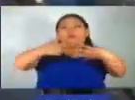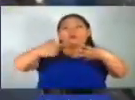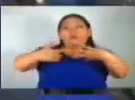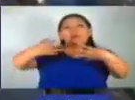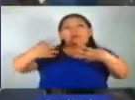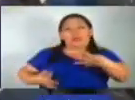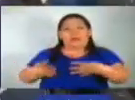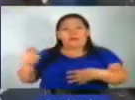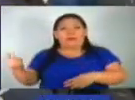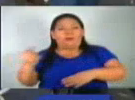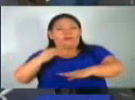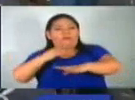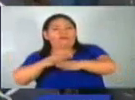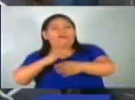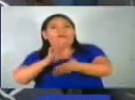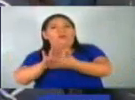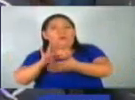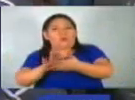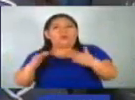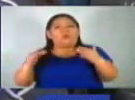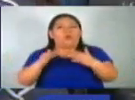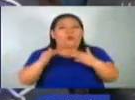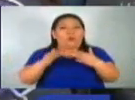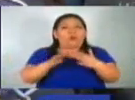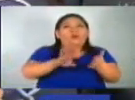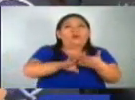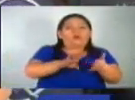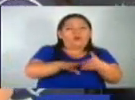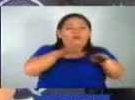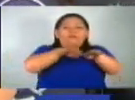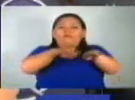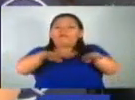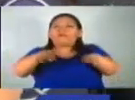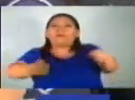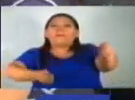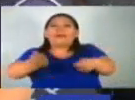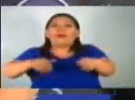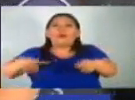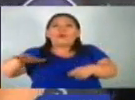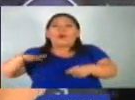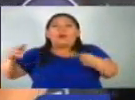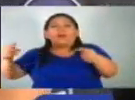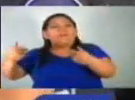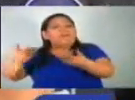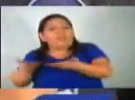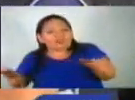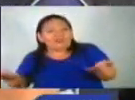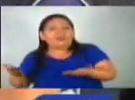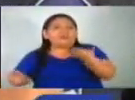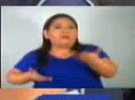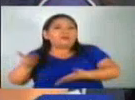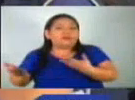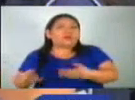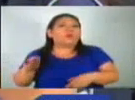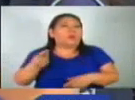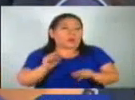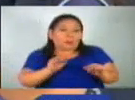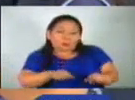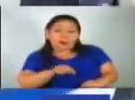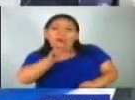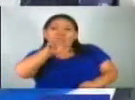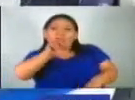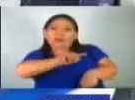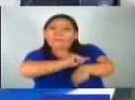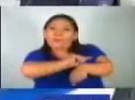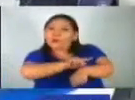al consumidor también conlleva regulaciones como el cobro de parqueos en centros comerciales, para que los establecimientos brinden un periodo gratuito de 30